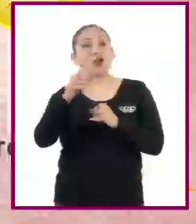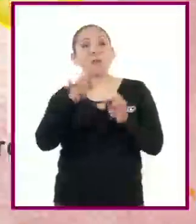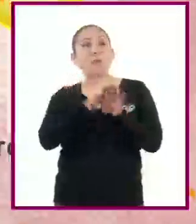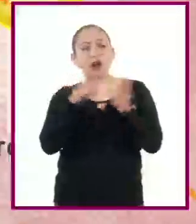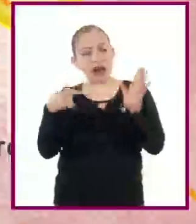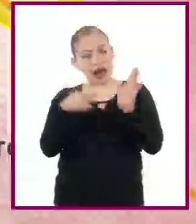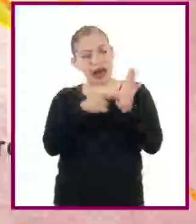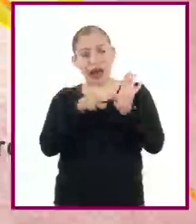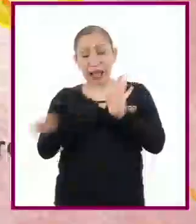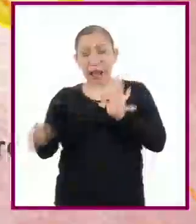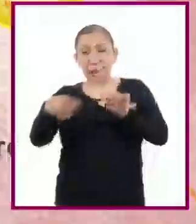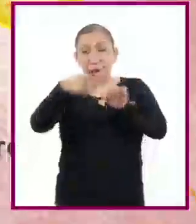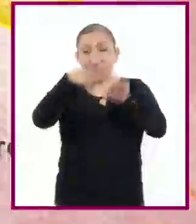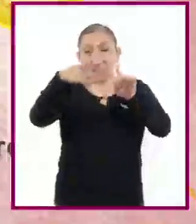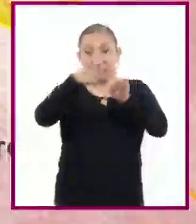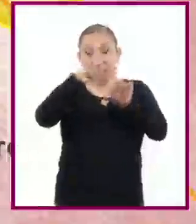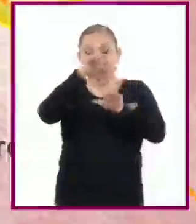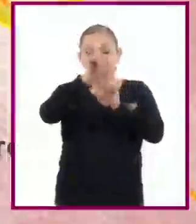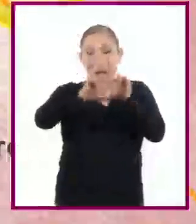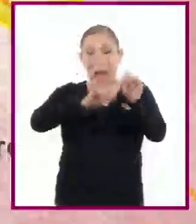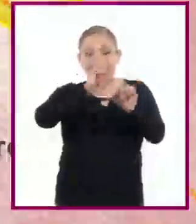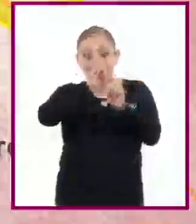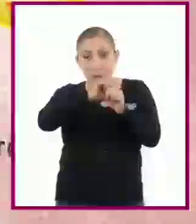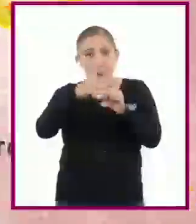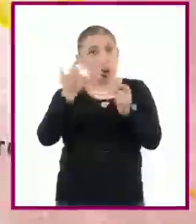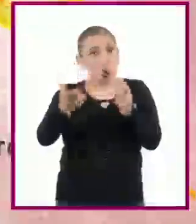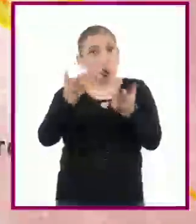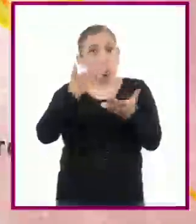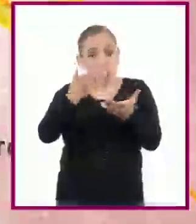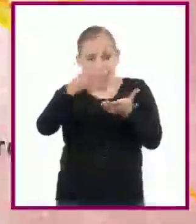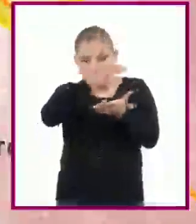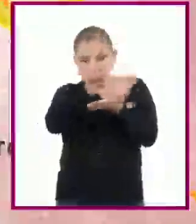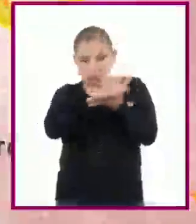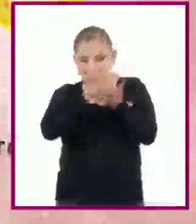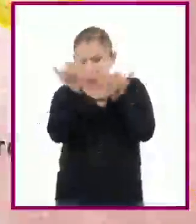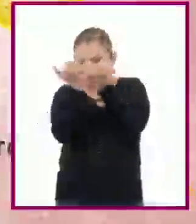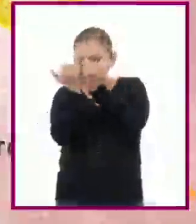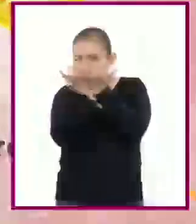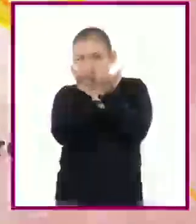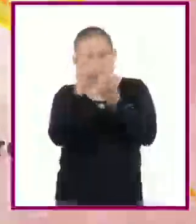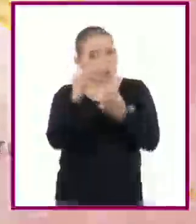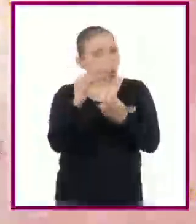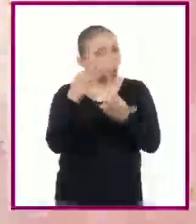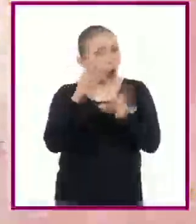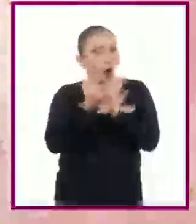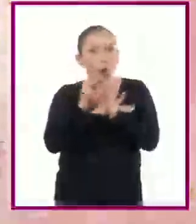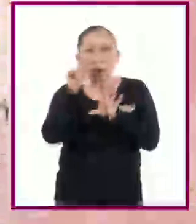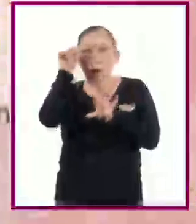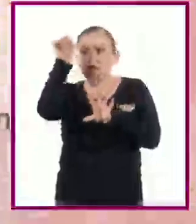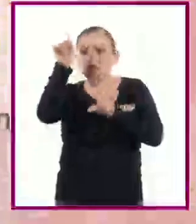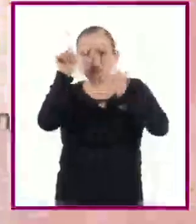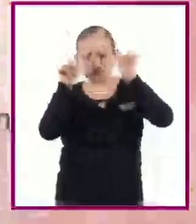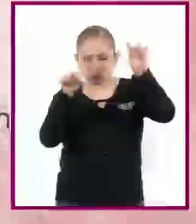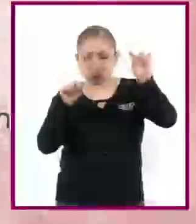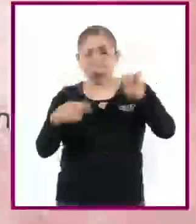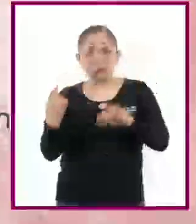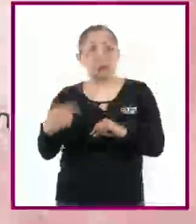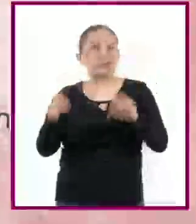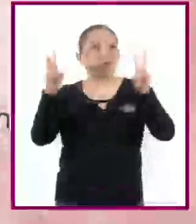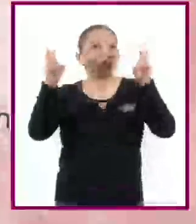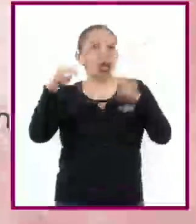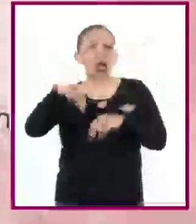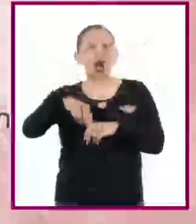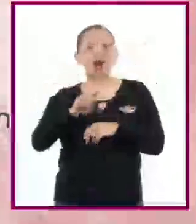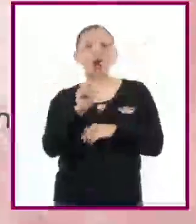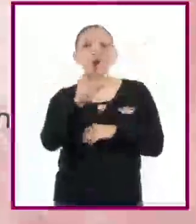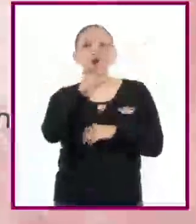a que la carga positiva del átomo no se encontraba distribuida homogéneamente, sino localizada en lo que denominó el